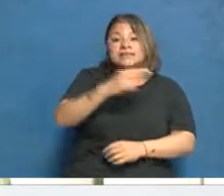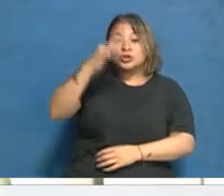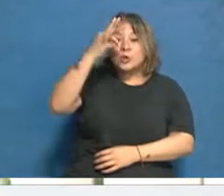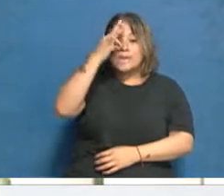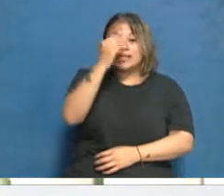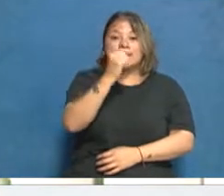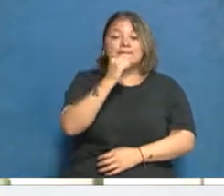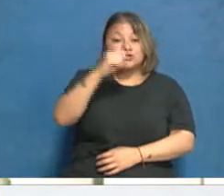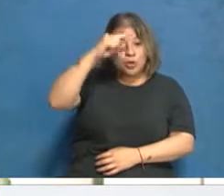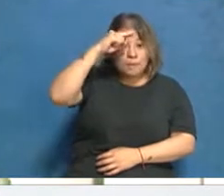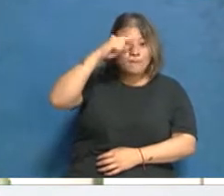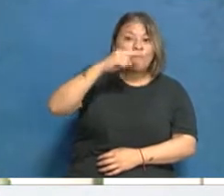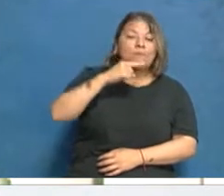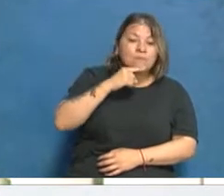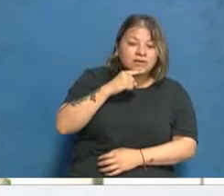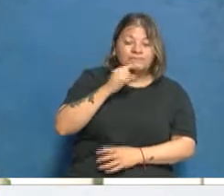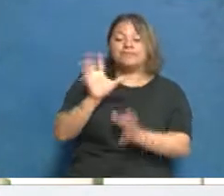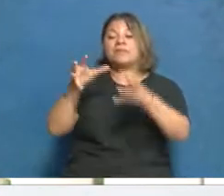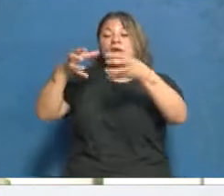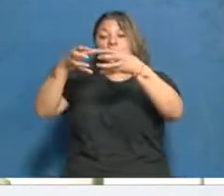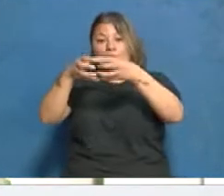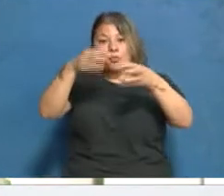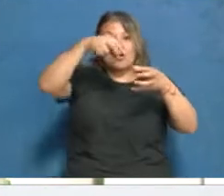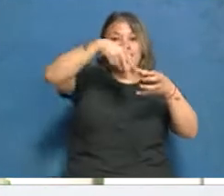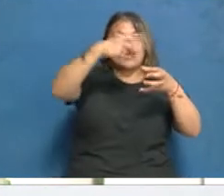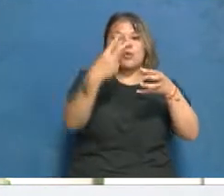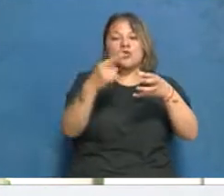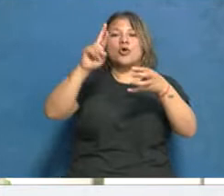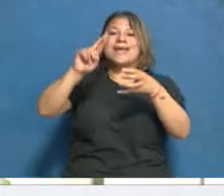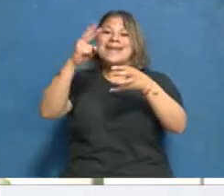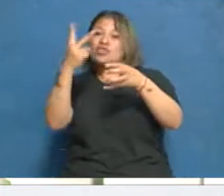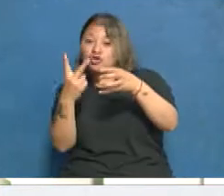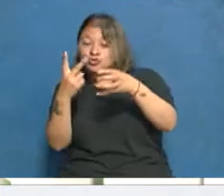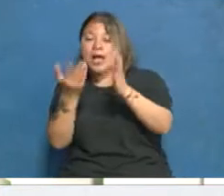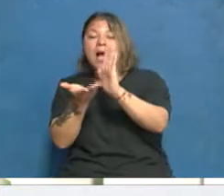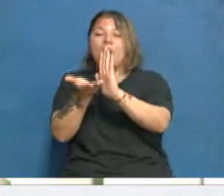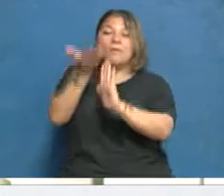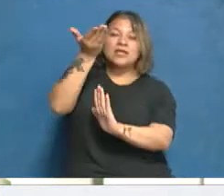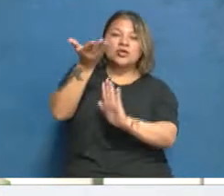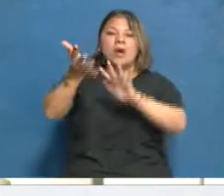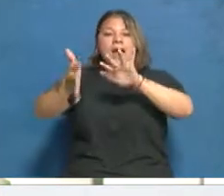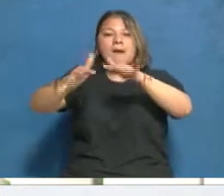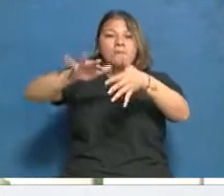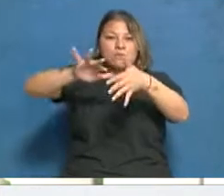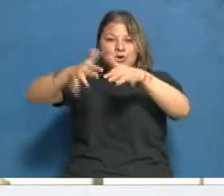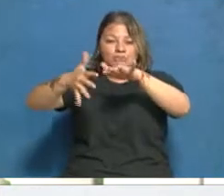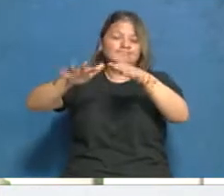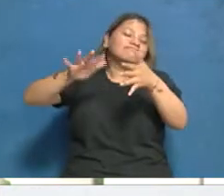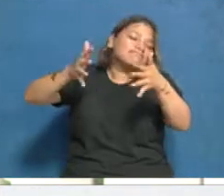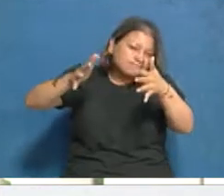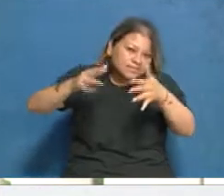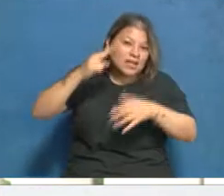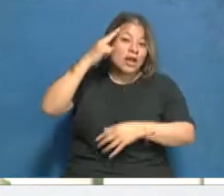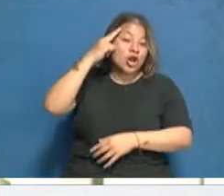mensuales. Si estamos hablando de N1, R2, vamos a tener un aumento aproximado en promedio